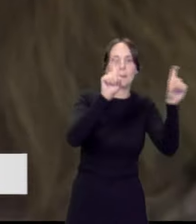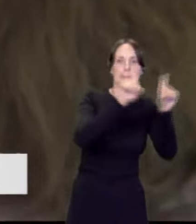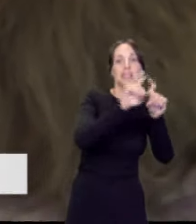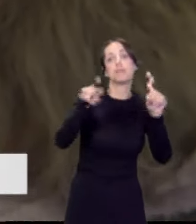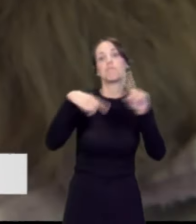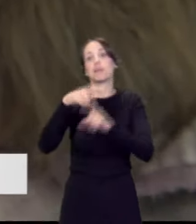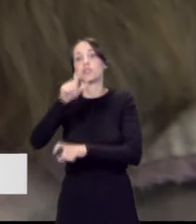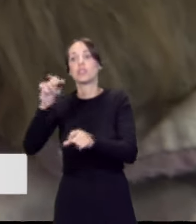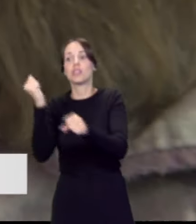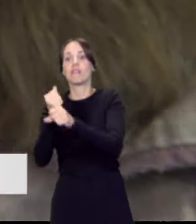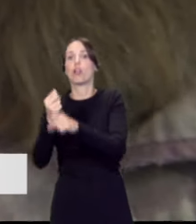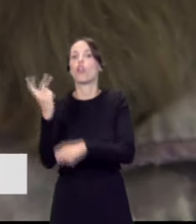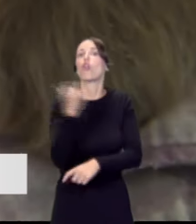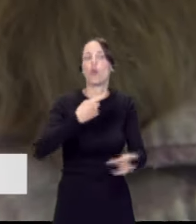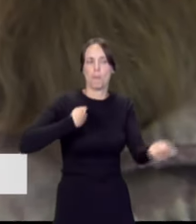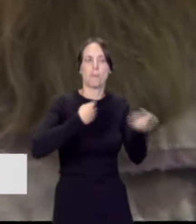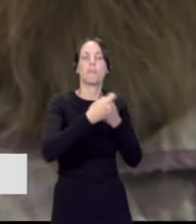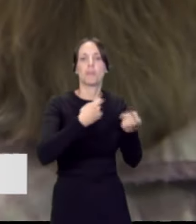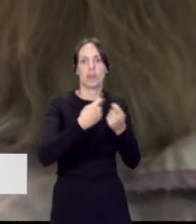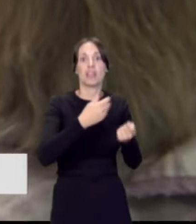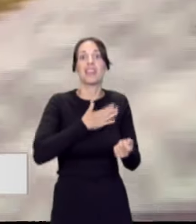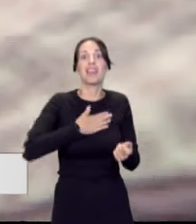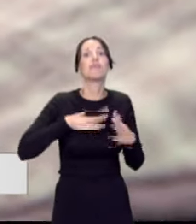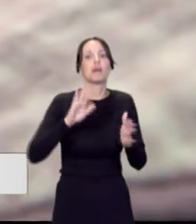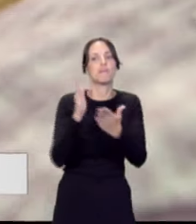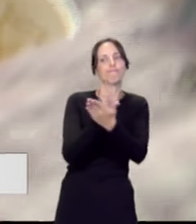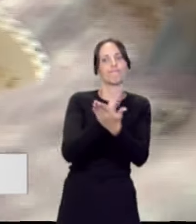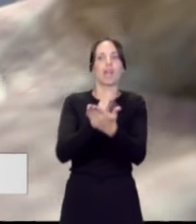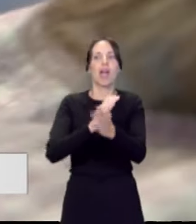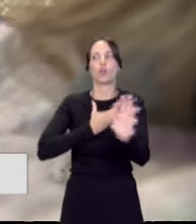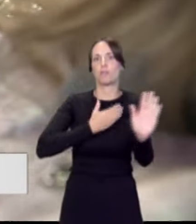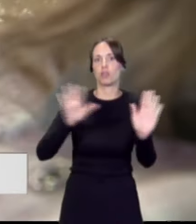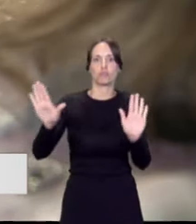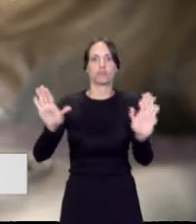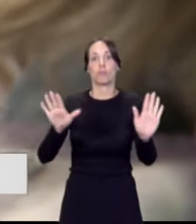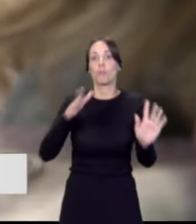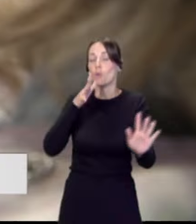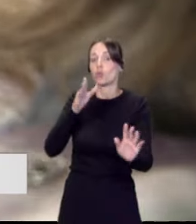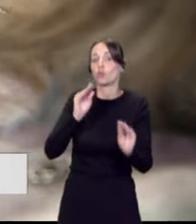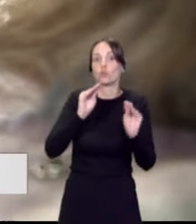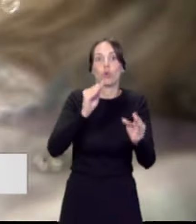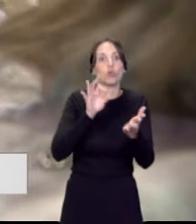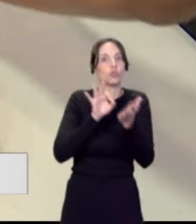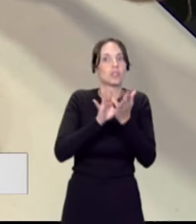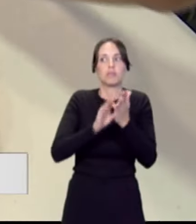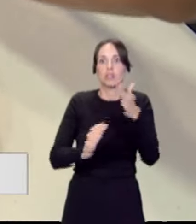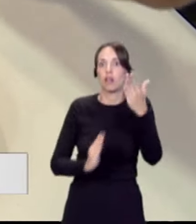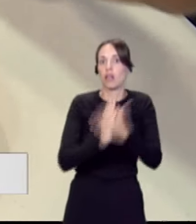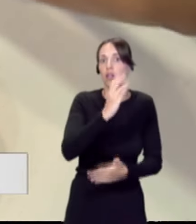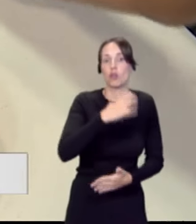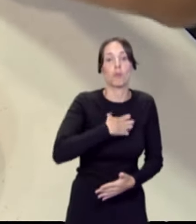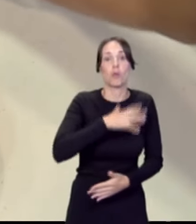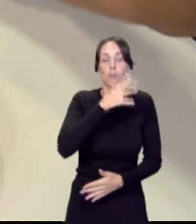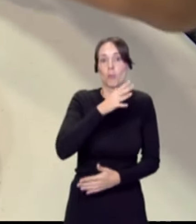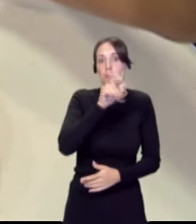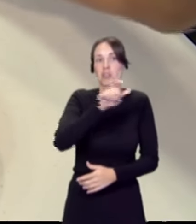a negociar con la mediación del Ayuntamiento para evitar que se interrumpa un servicio que afecta a casi 4.000